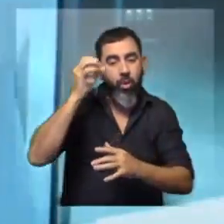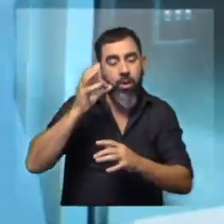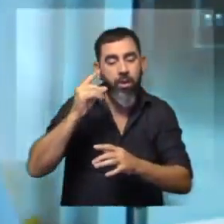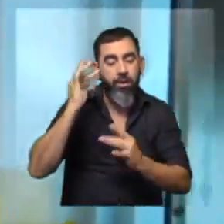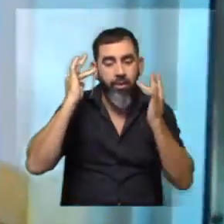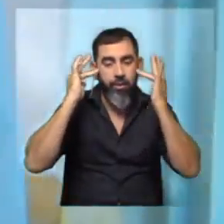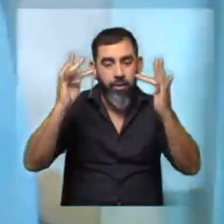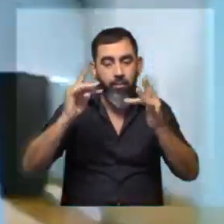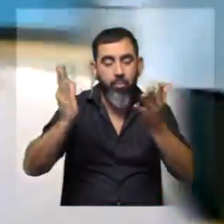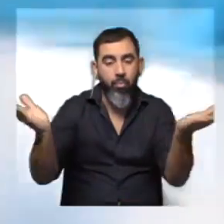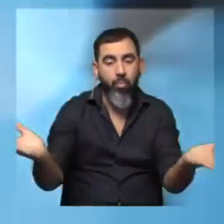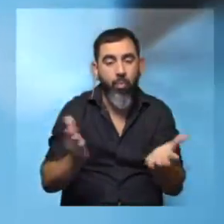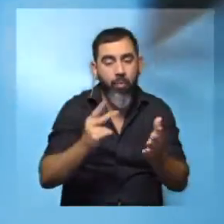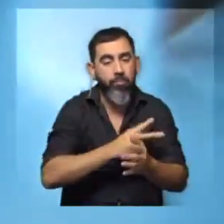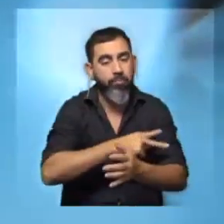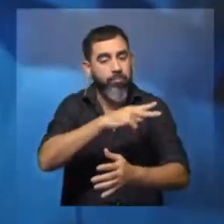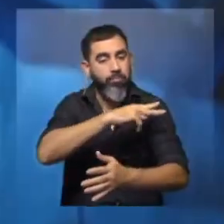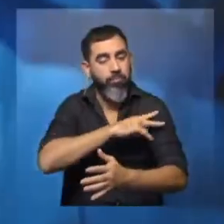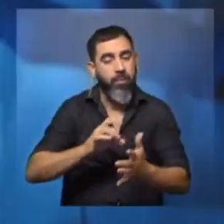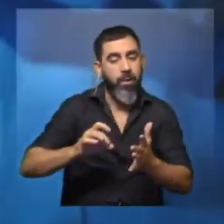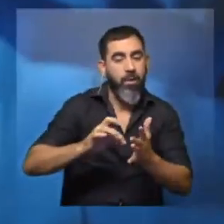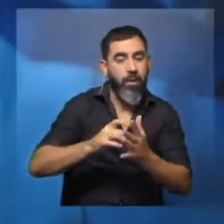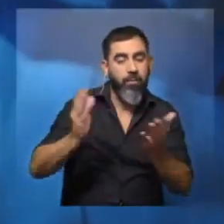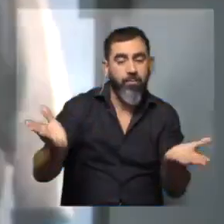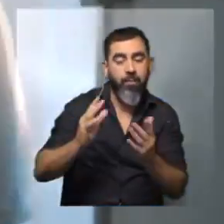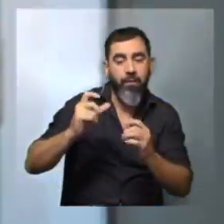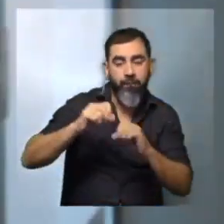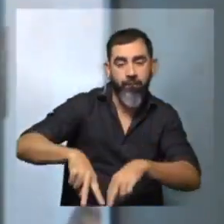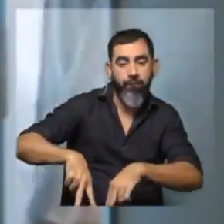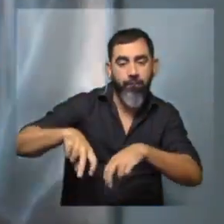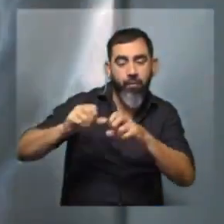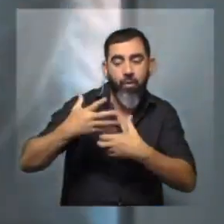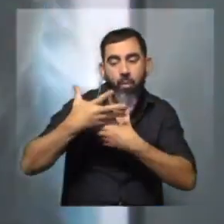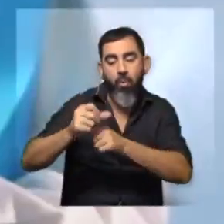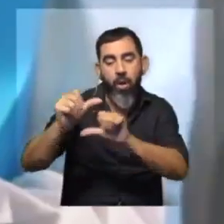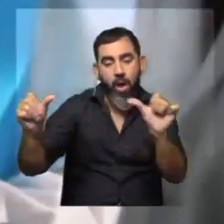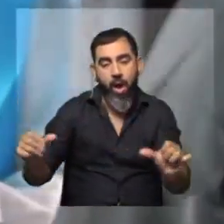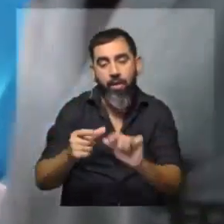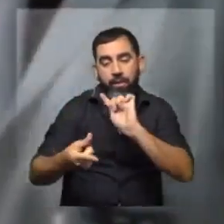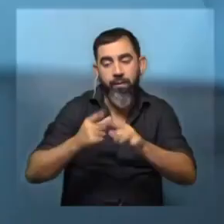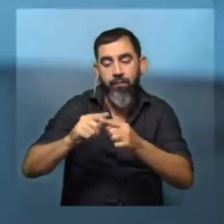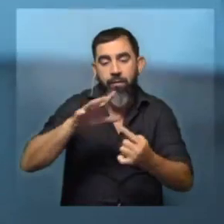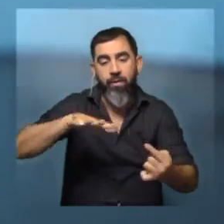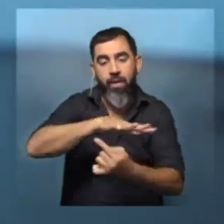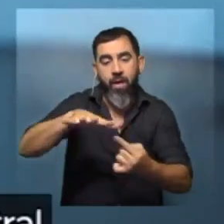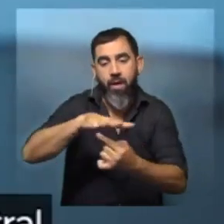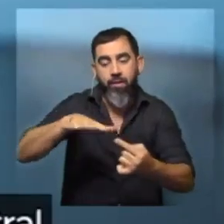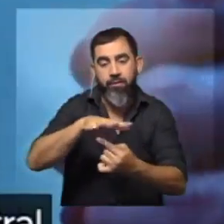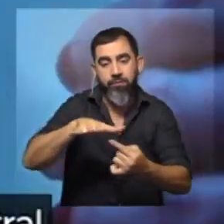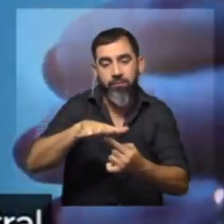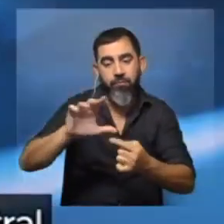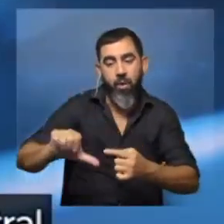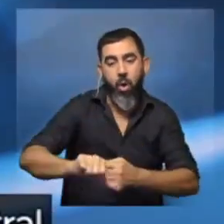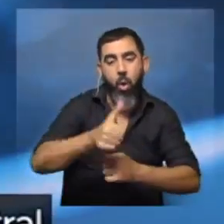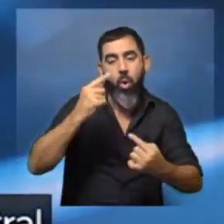la formación de posgrado de calidad, impulsar la investigación y apoyar las actividades de relacionamiento con el medio. Para lograr